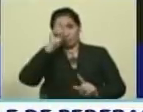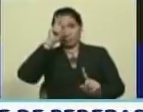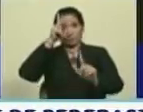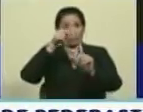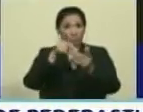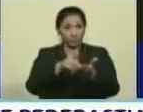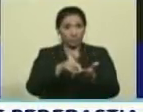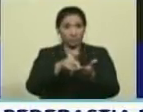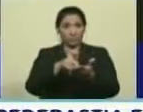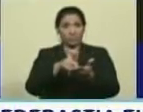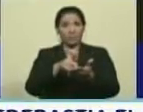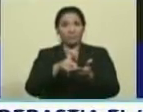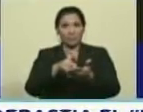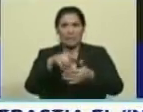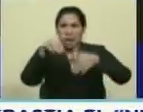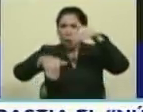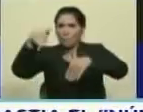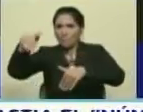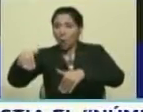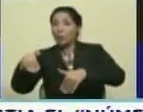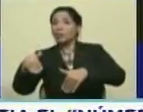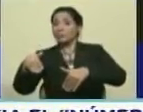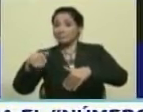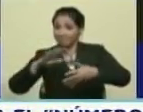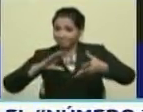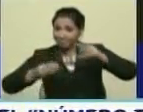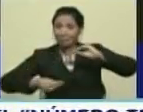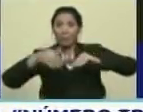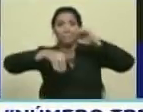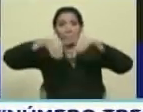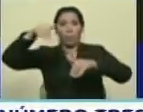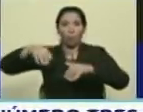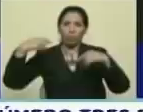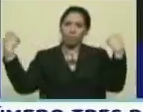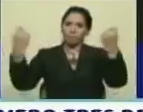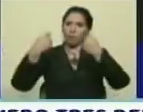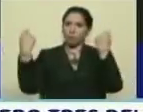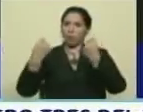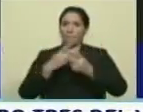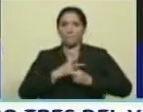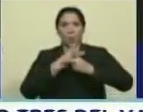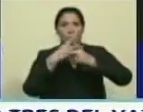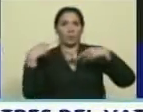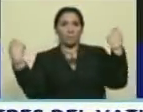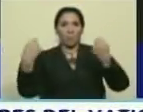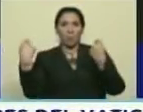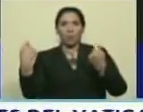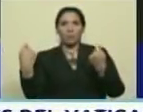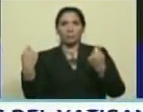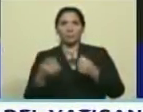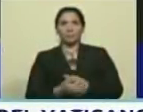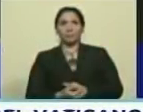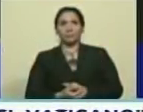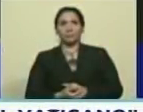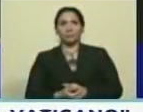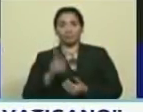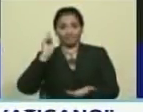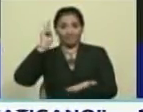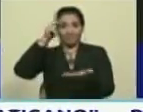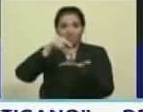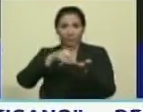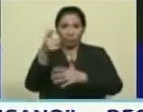de los votos, compañeros, a través del voto popular, de la voluntad popular, nos llevó al